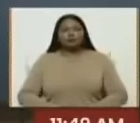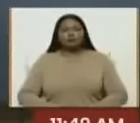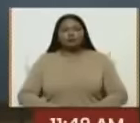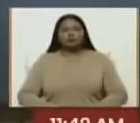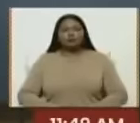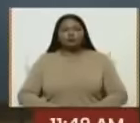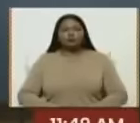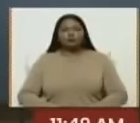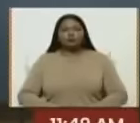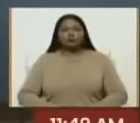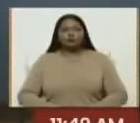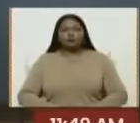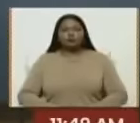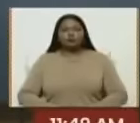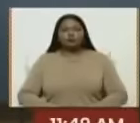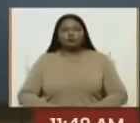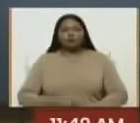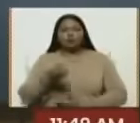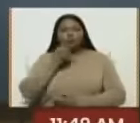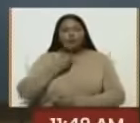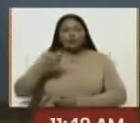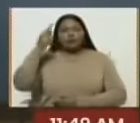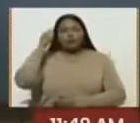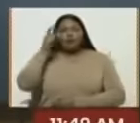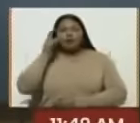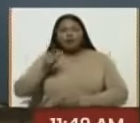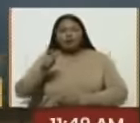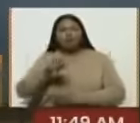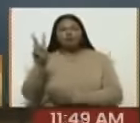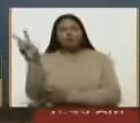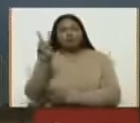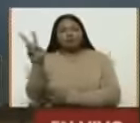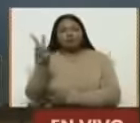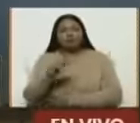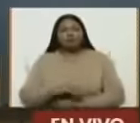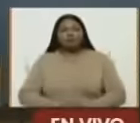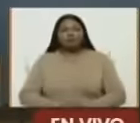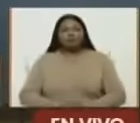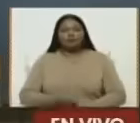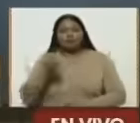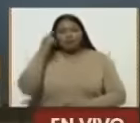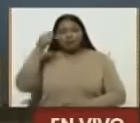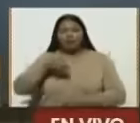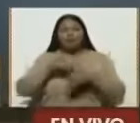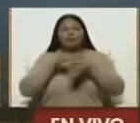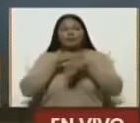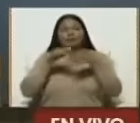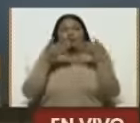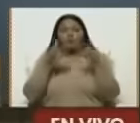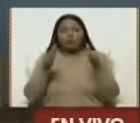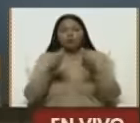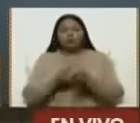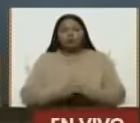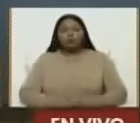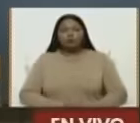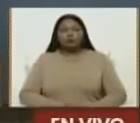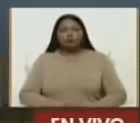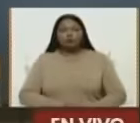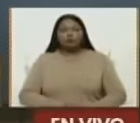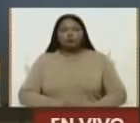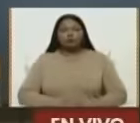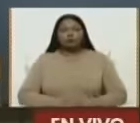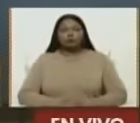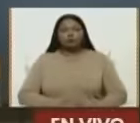Buenos días, pueblo de Venezuela. El día de hoy el Ministerio Público, en